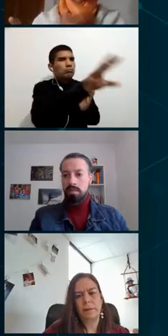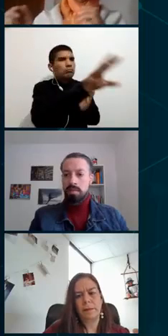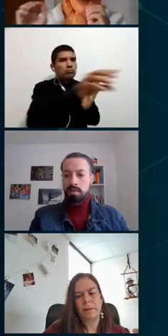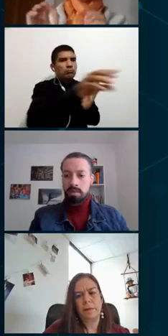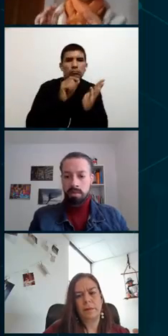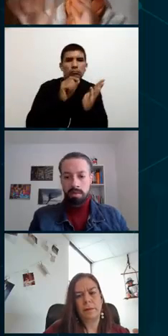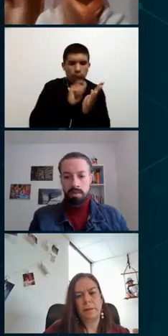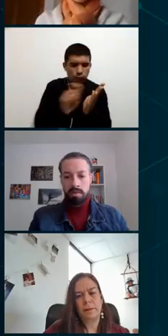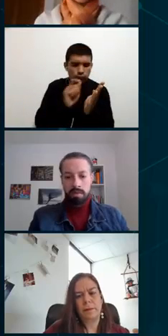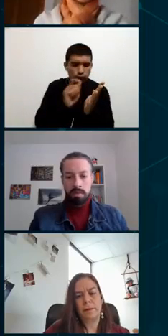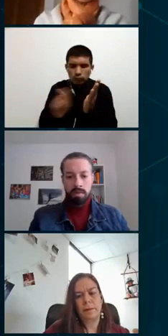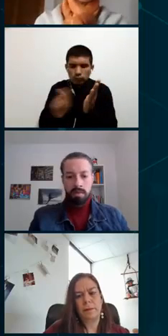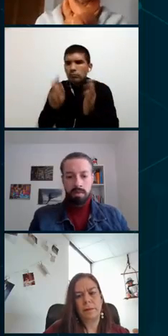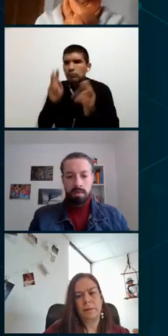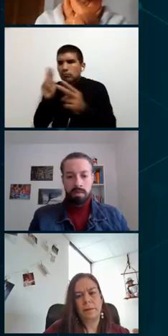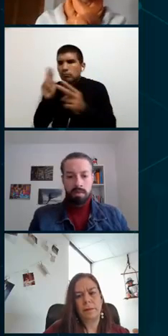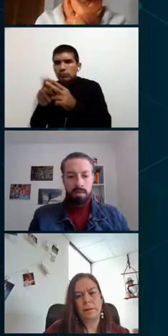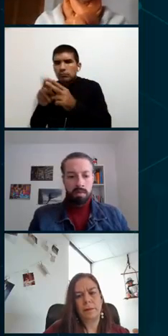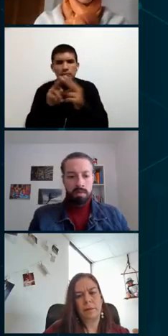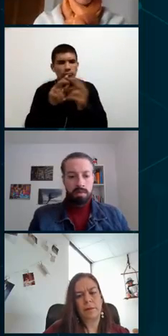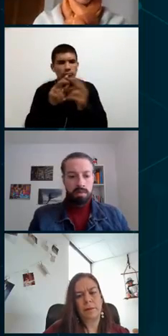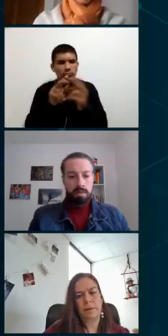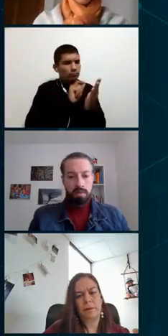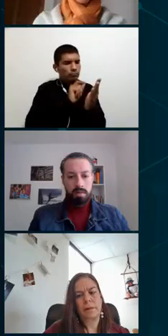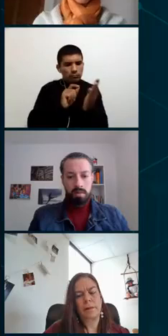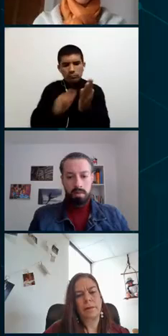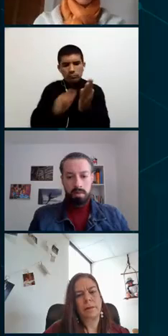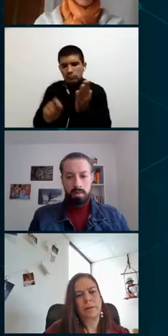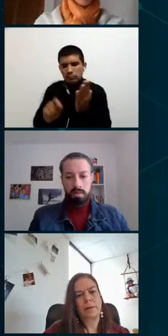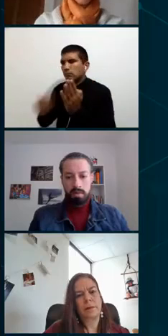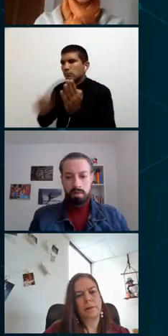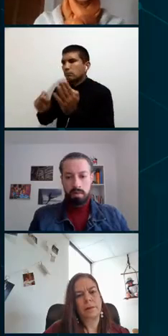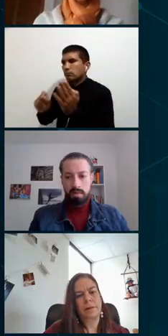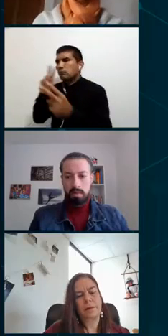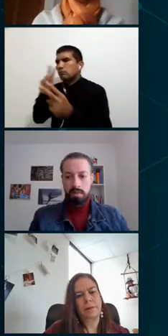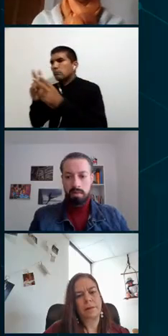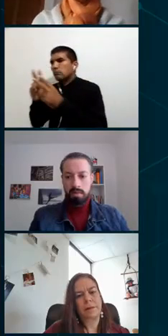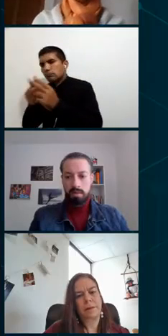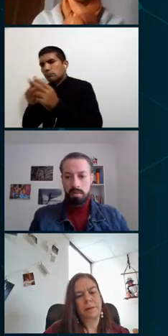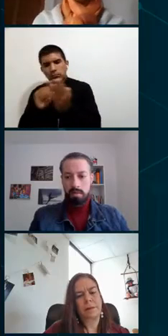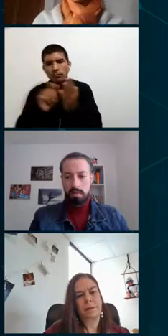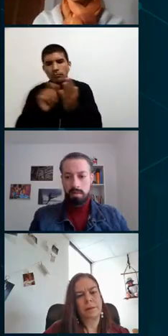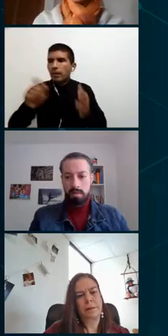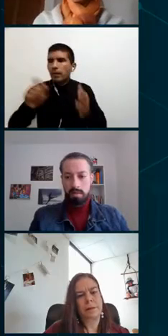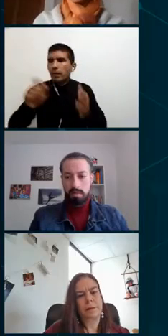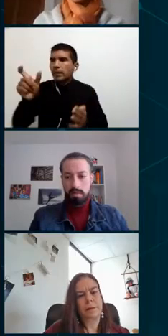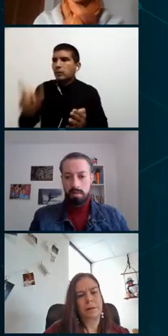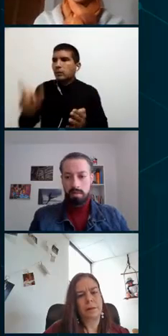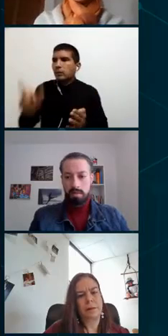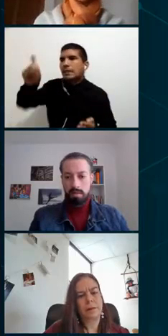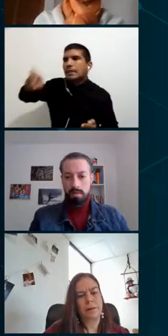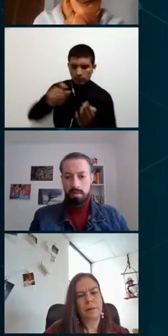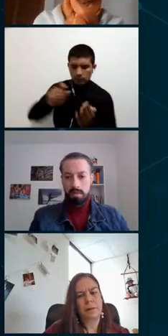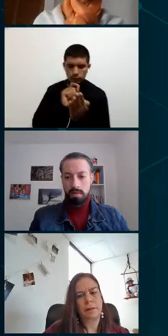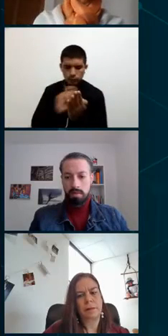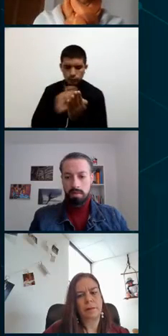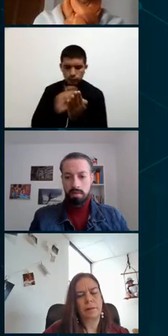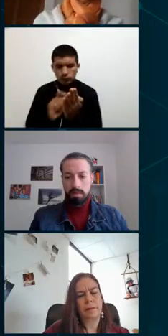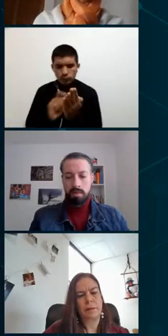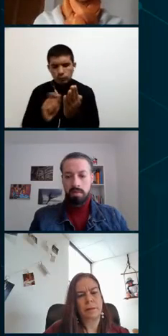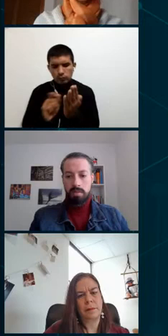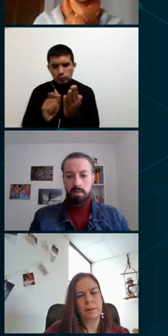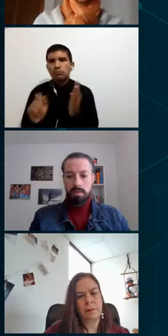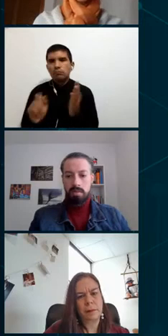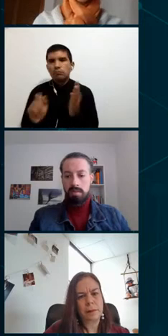problema, las personas que están allí y sus necesidades. ¿Listo? ¿Hay alguna duda por ahí sobre esto que acabo de decir de